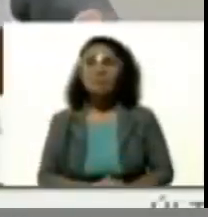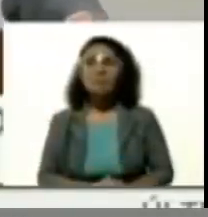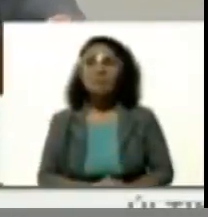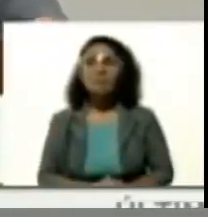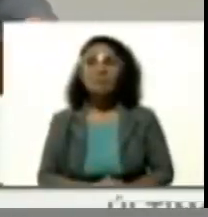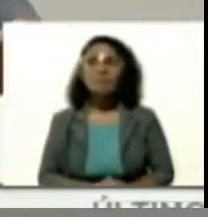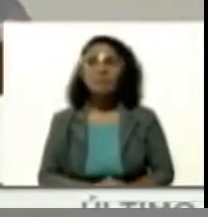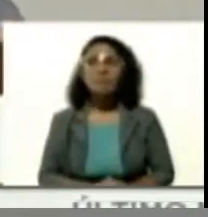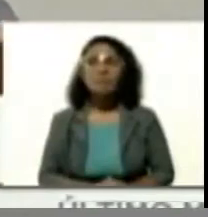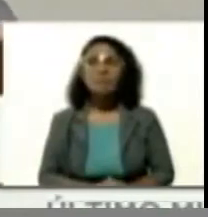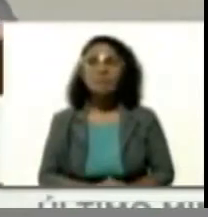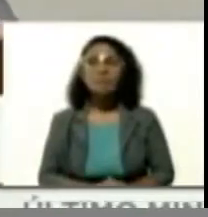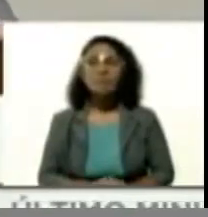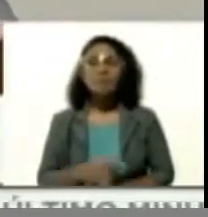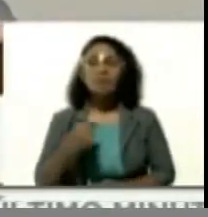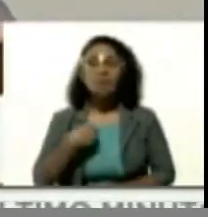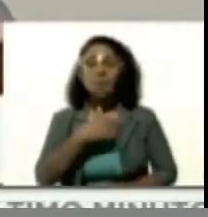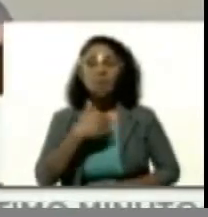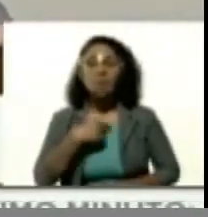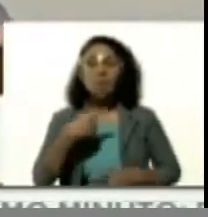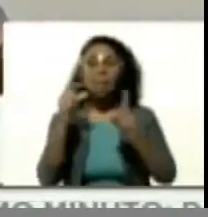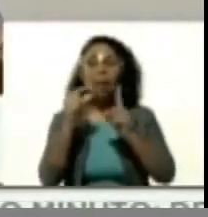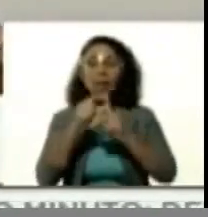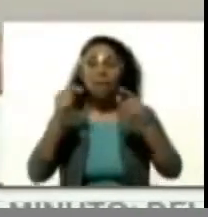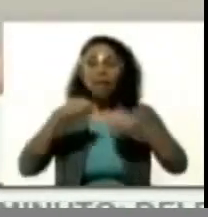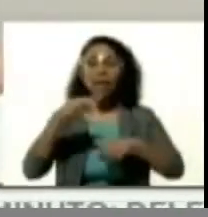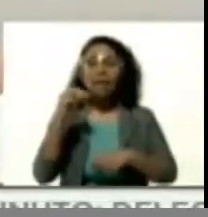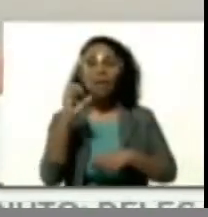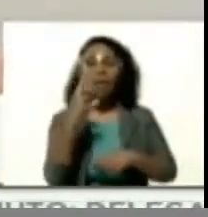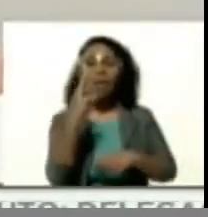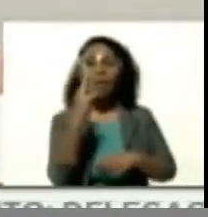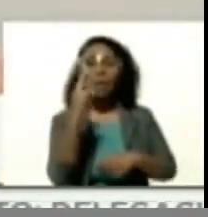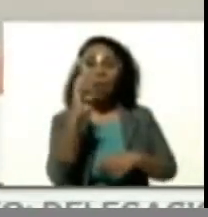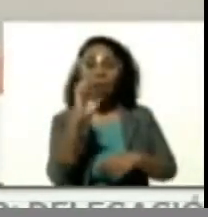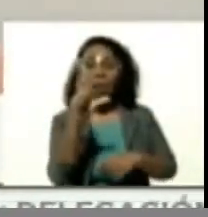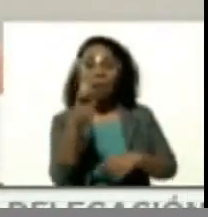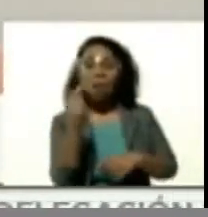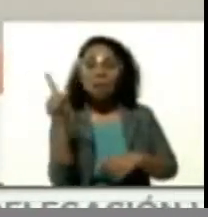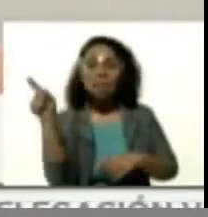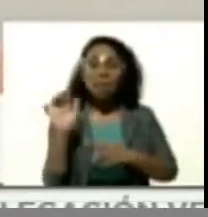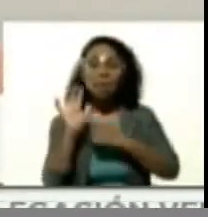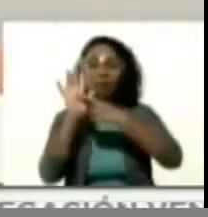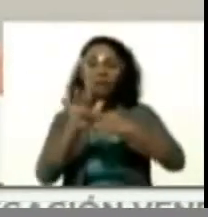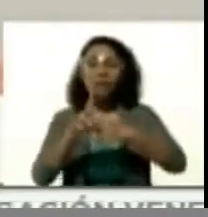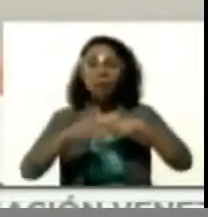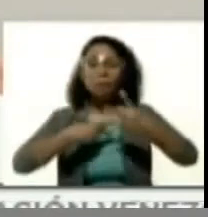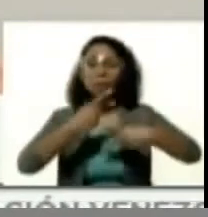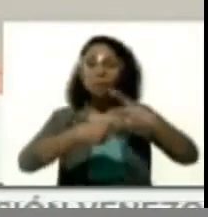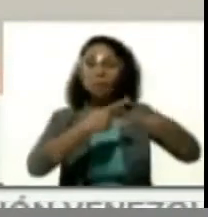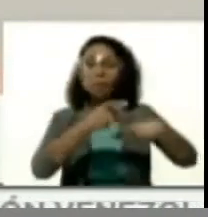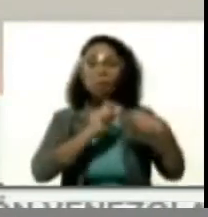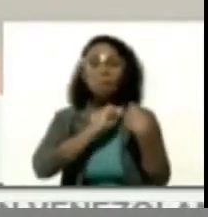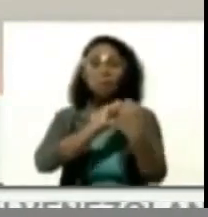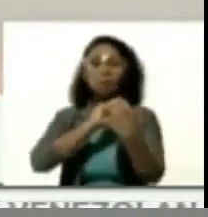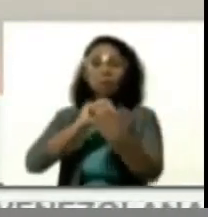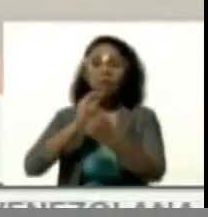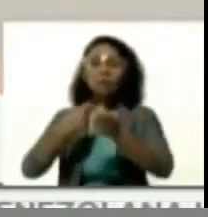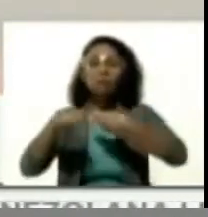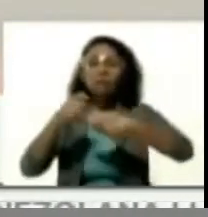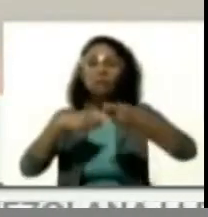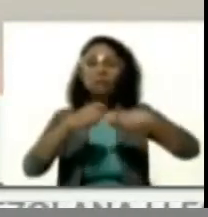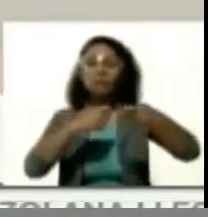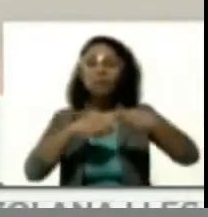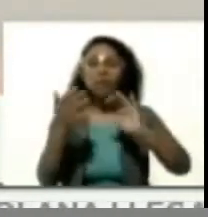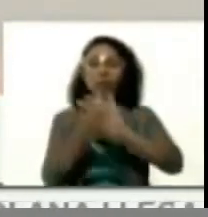Quisiera darles algunas palabras por parte de Noruega con referencia al proceso de diálogo y negociación